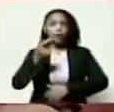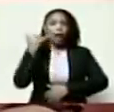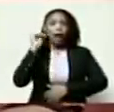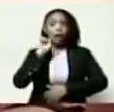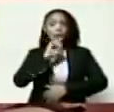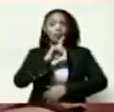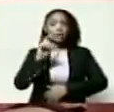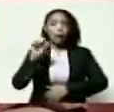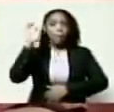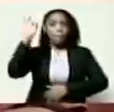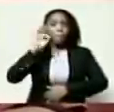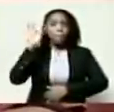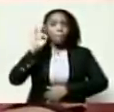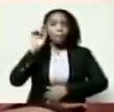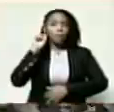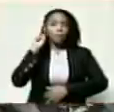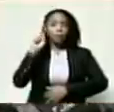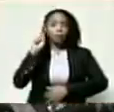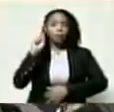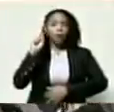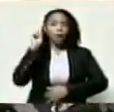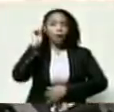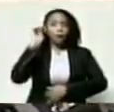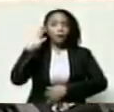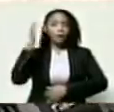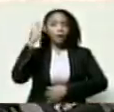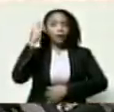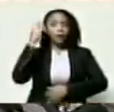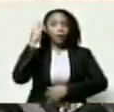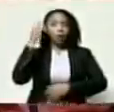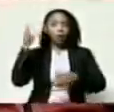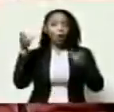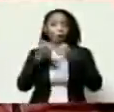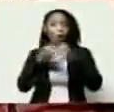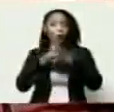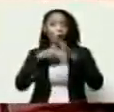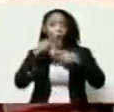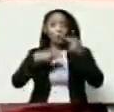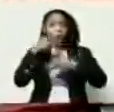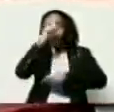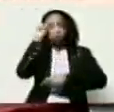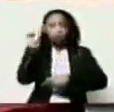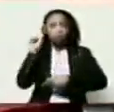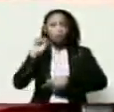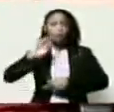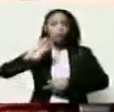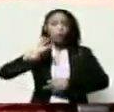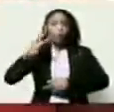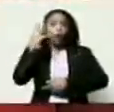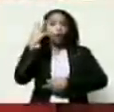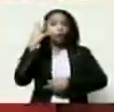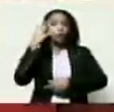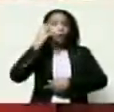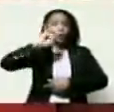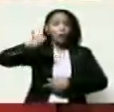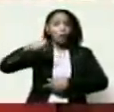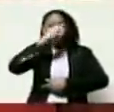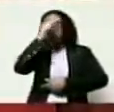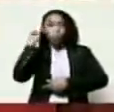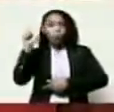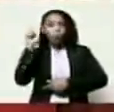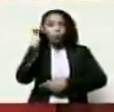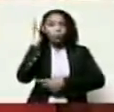100 puntos el Congreso, el quinto Congreso del Partido Socialista Unido de Venezuela y el cuarto Congreso de la